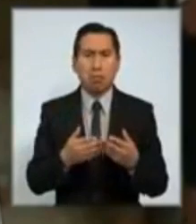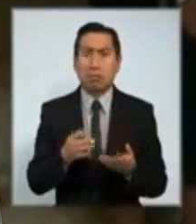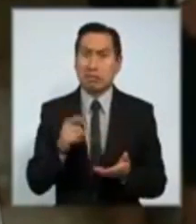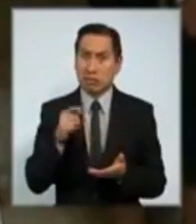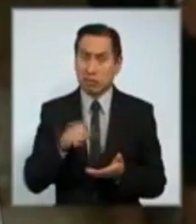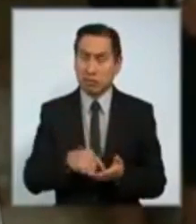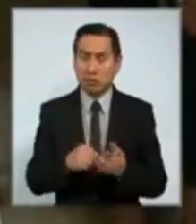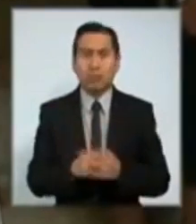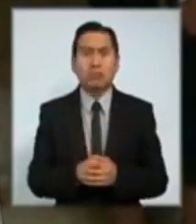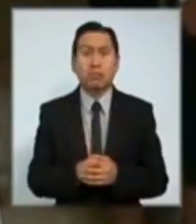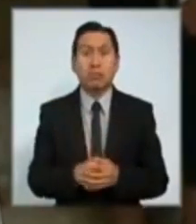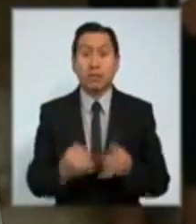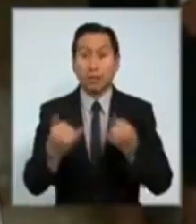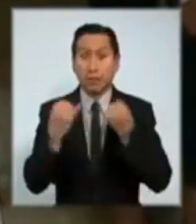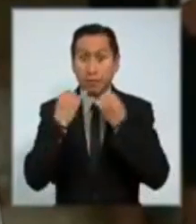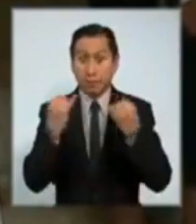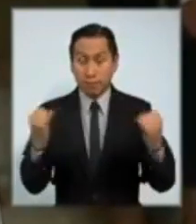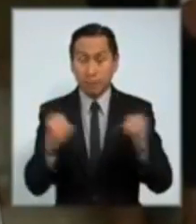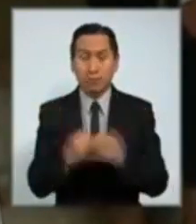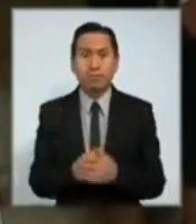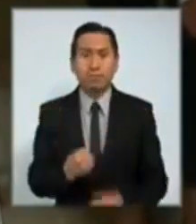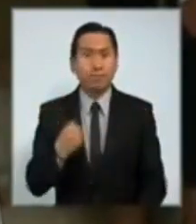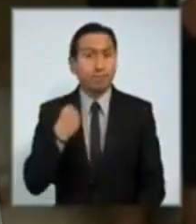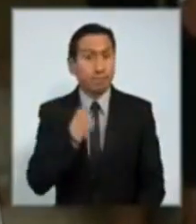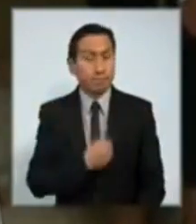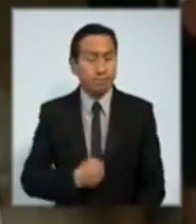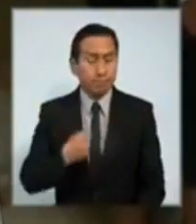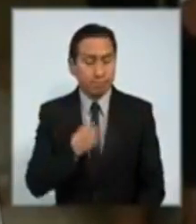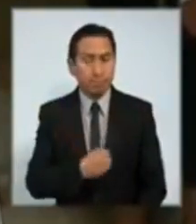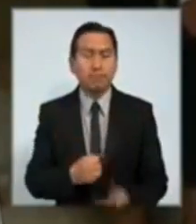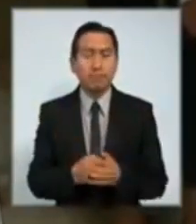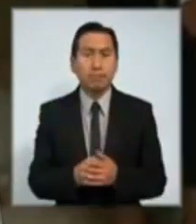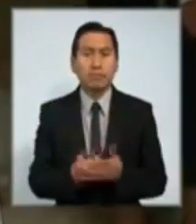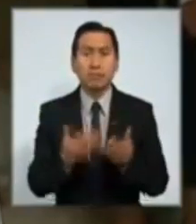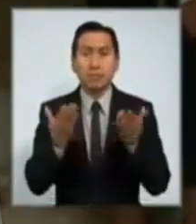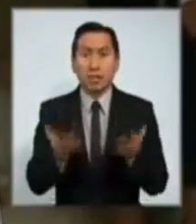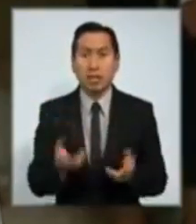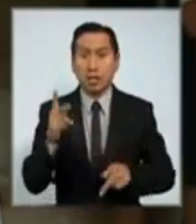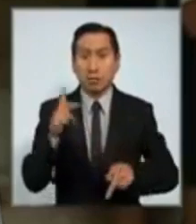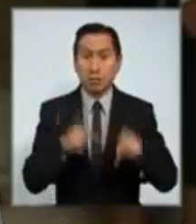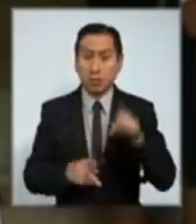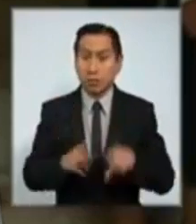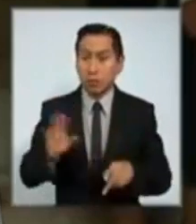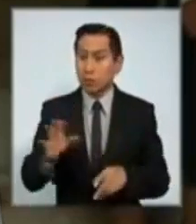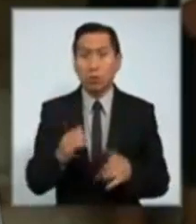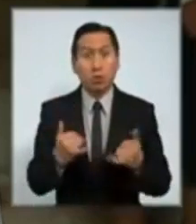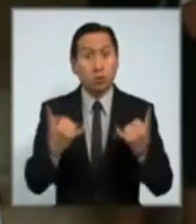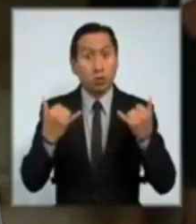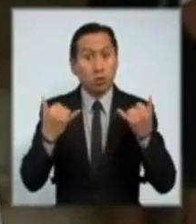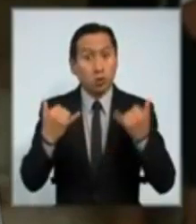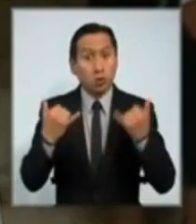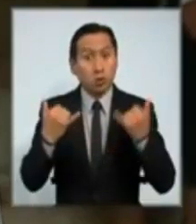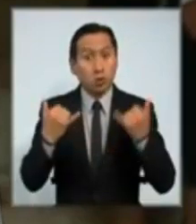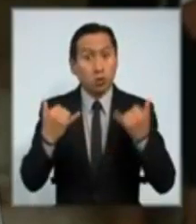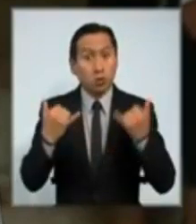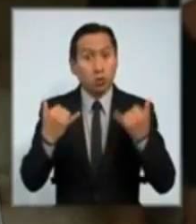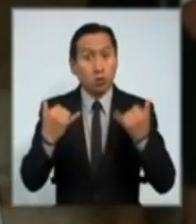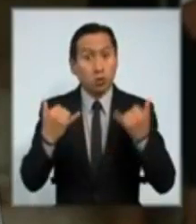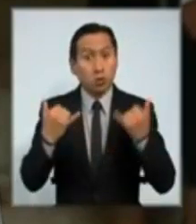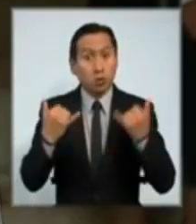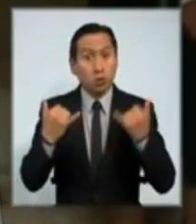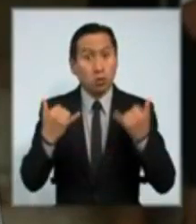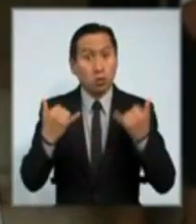Debo informarles que lamentablemente hay gente que hoy se niega a cumplir la